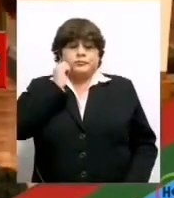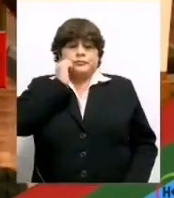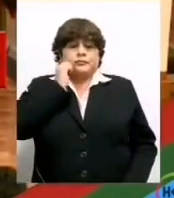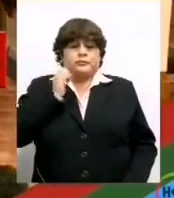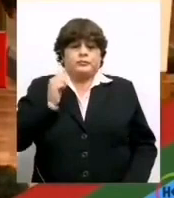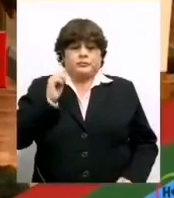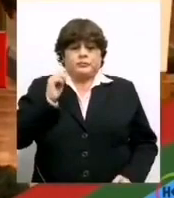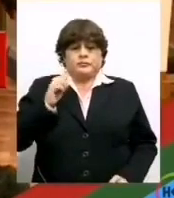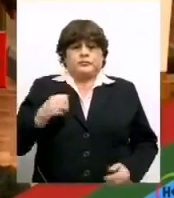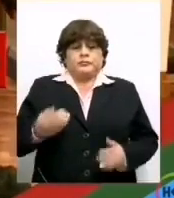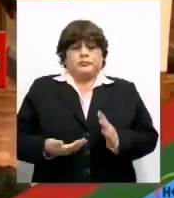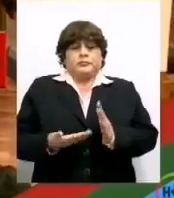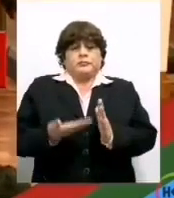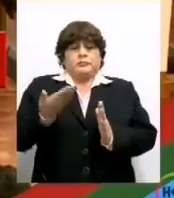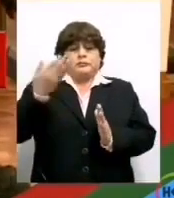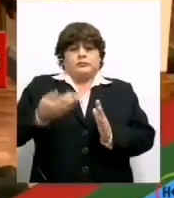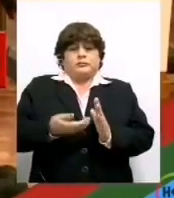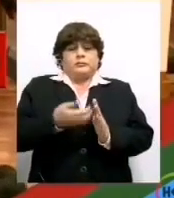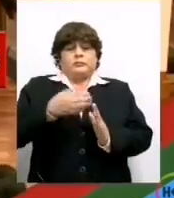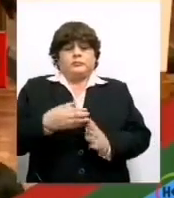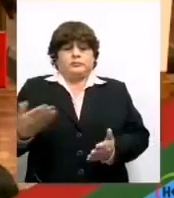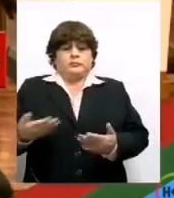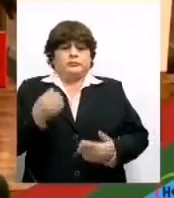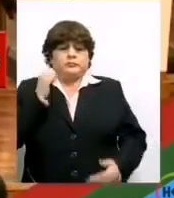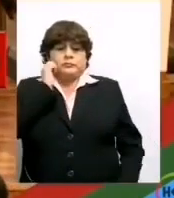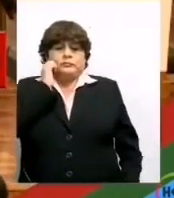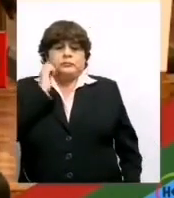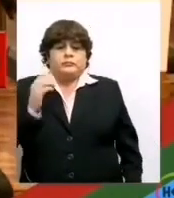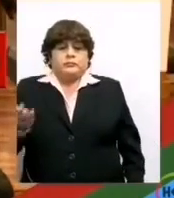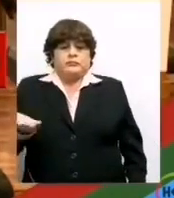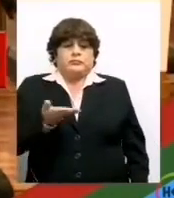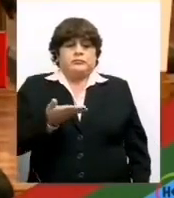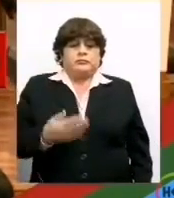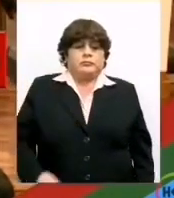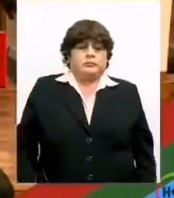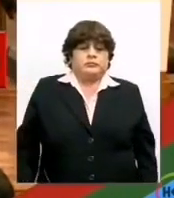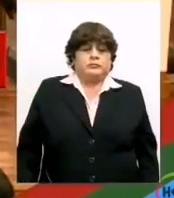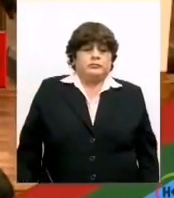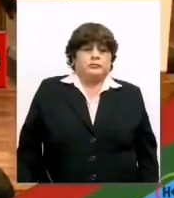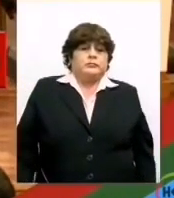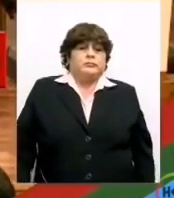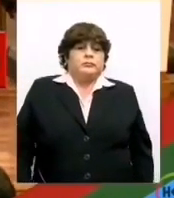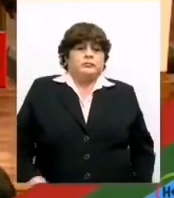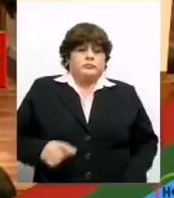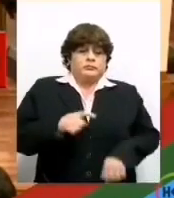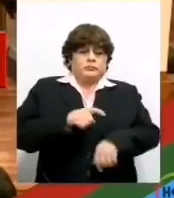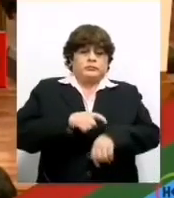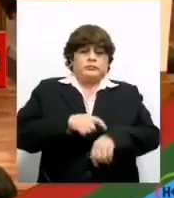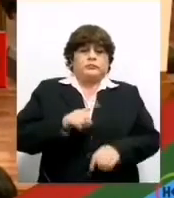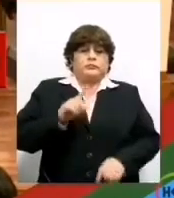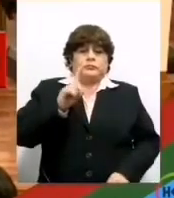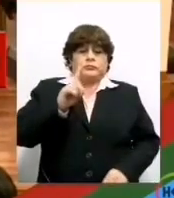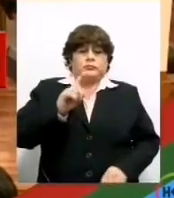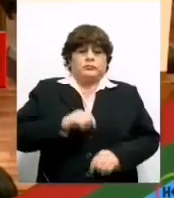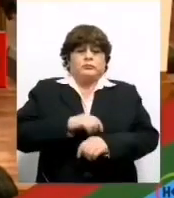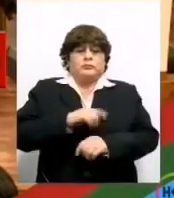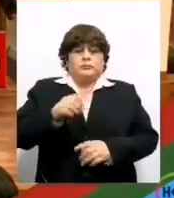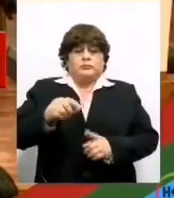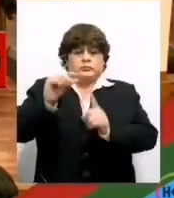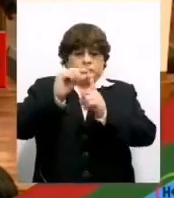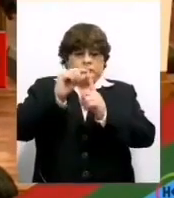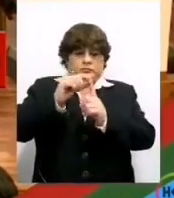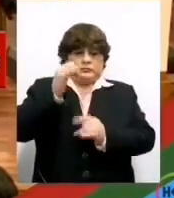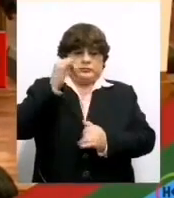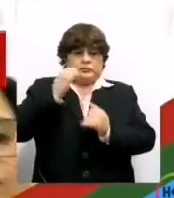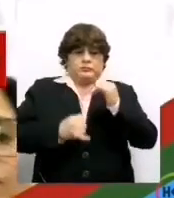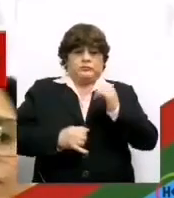para el progreso señor César Acuña Peralta cuenta usted con un minuto para sus palabras